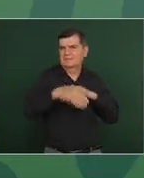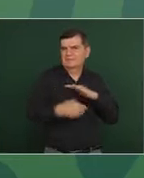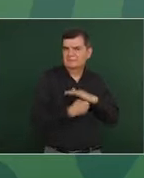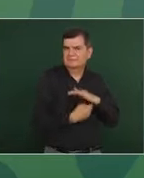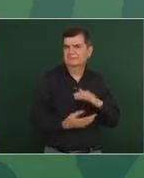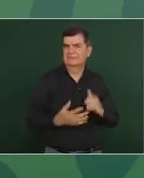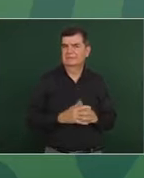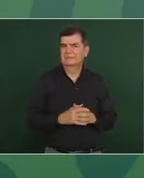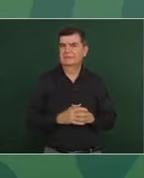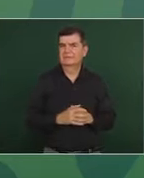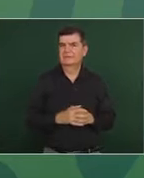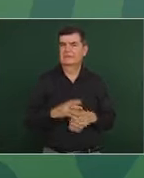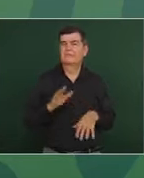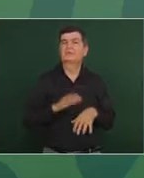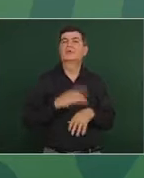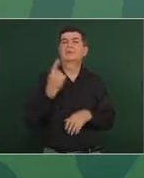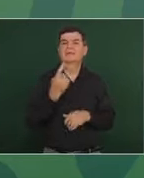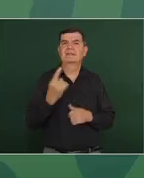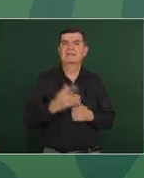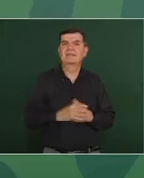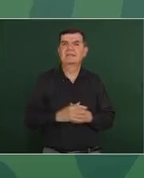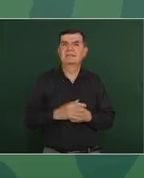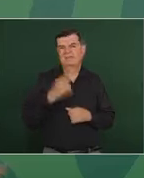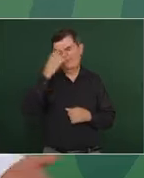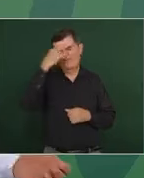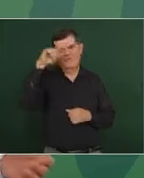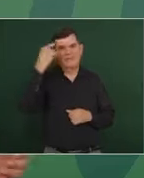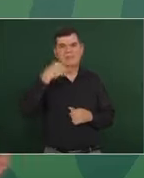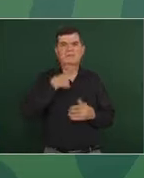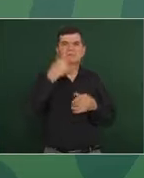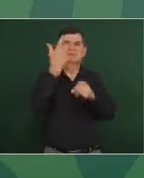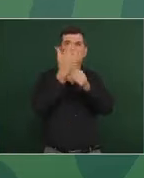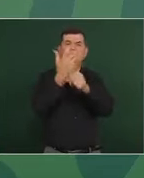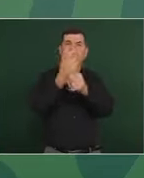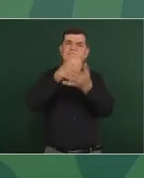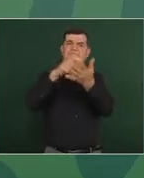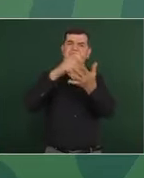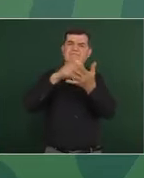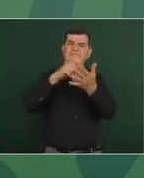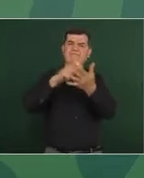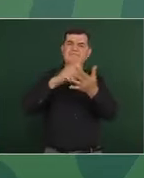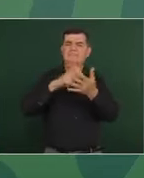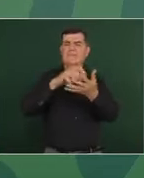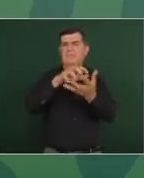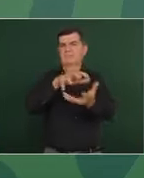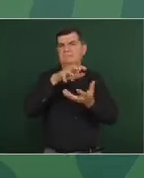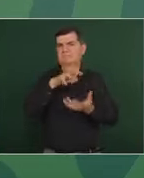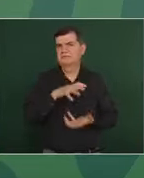porque es muy fácil adquirirlas.